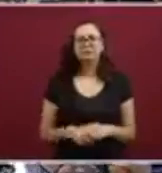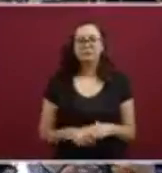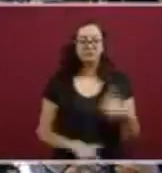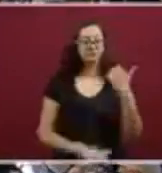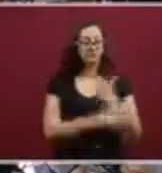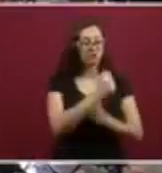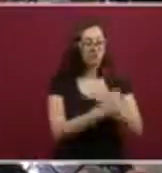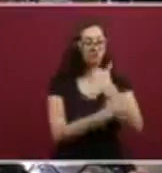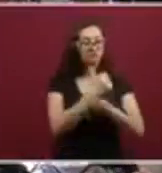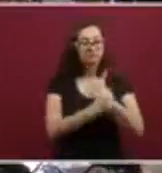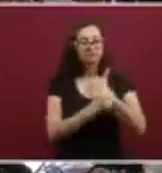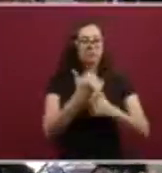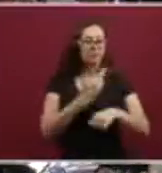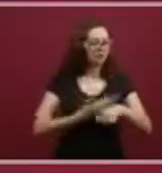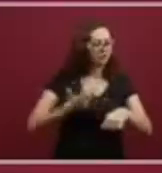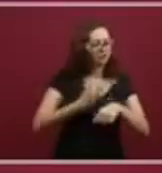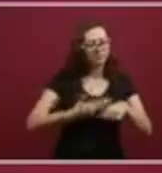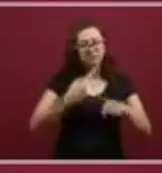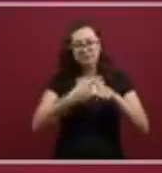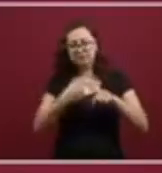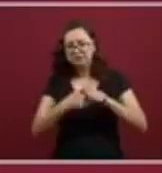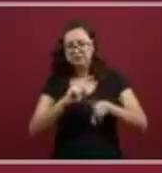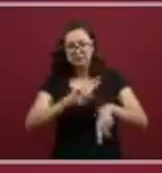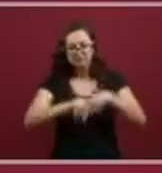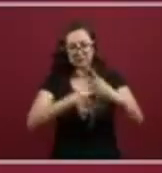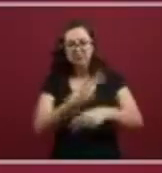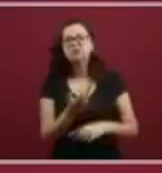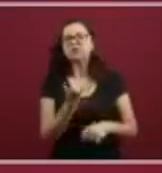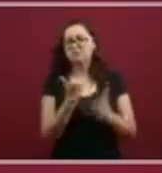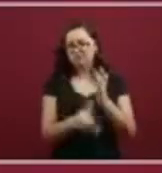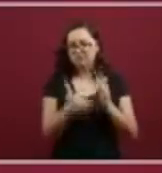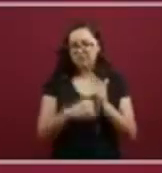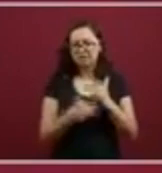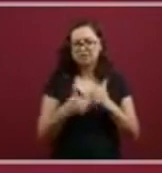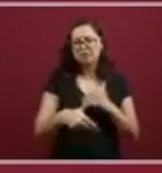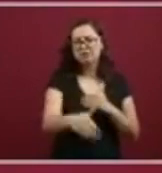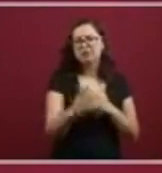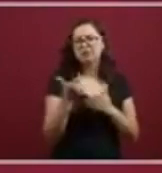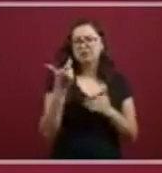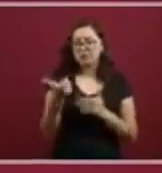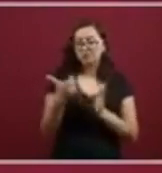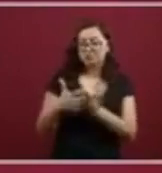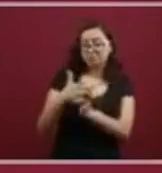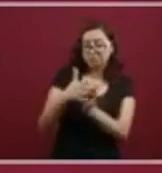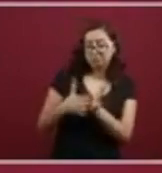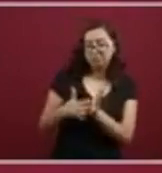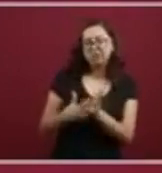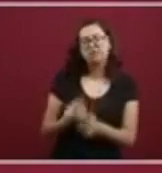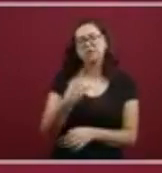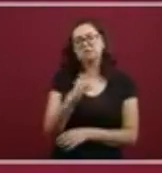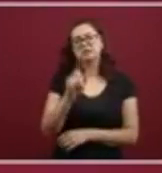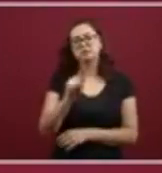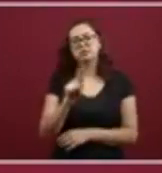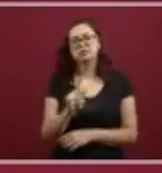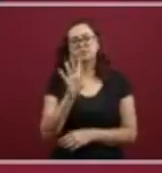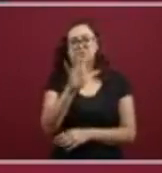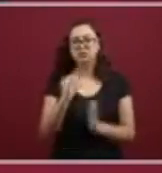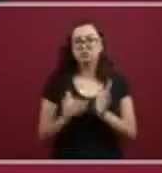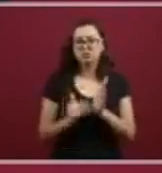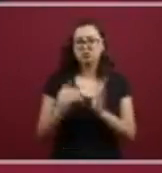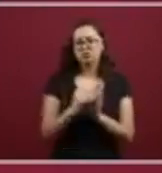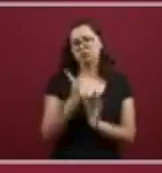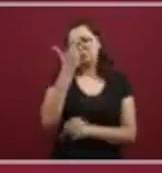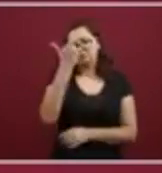faltan algunas más, el ahorro representa alrededor, hasta el momento, de 175 millones de